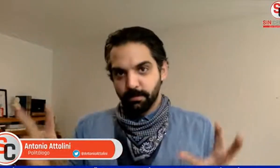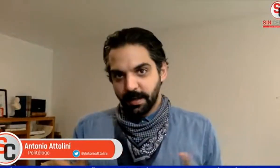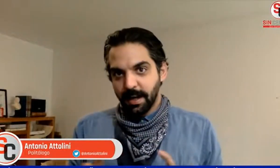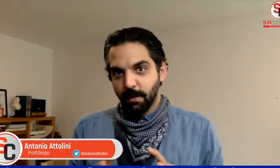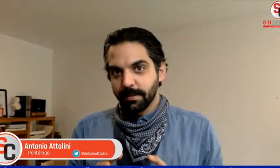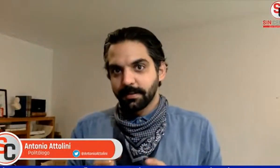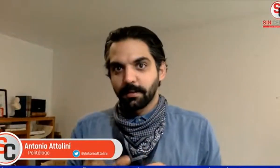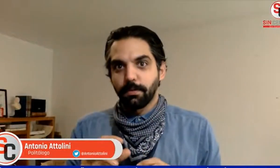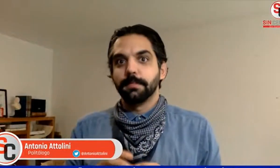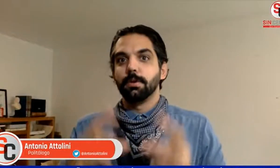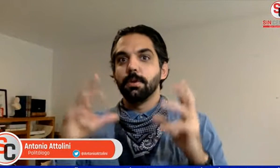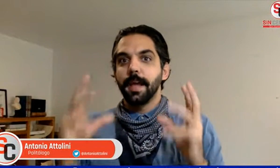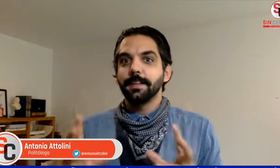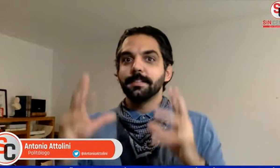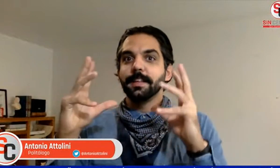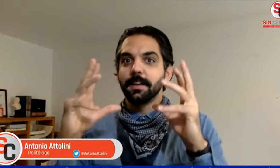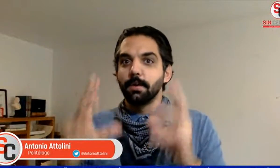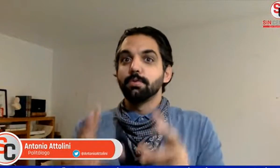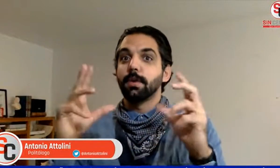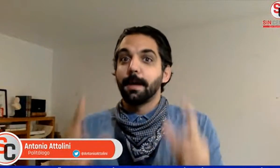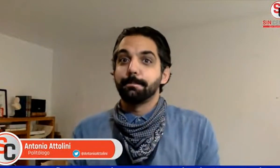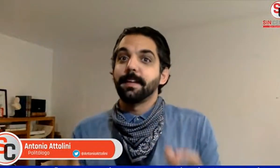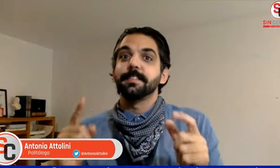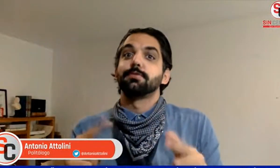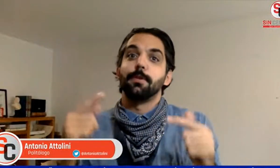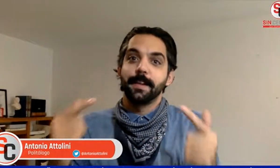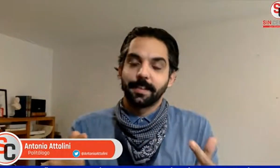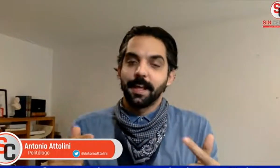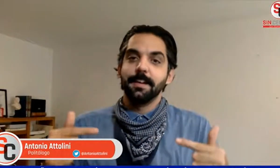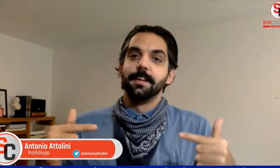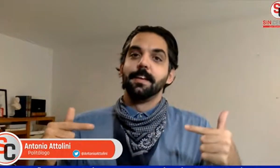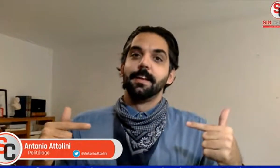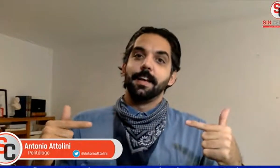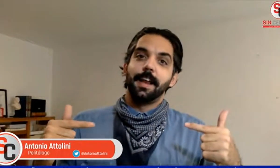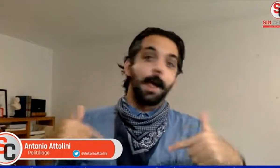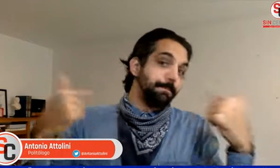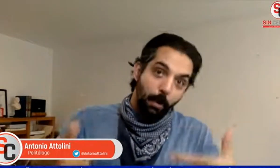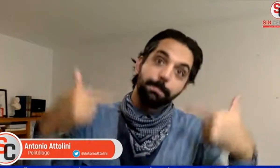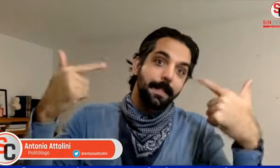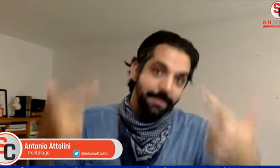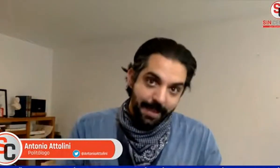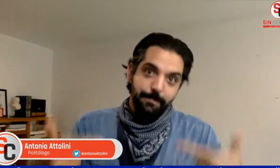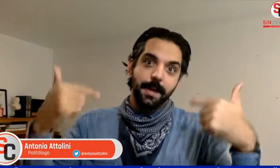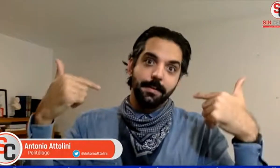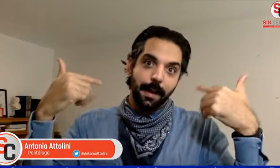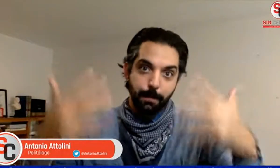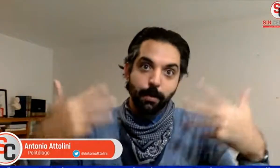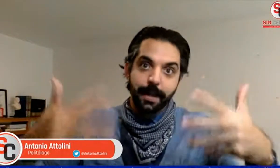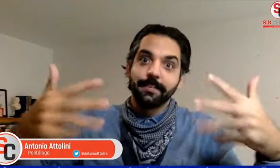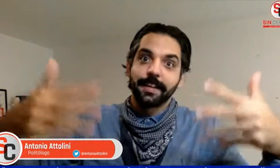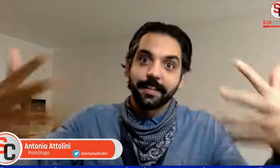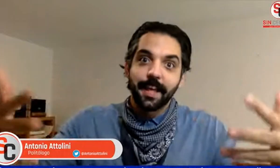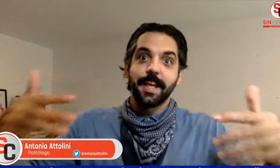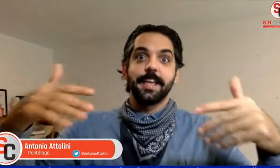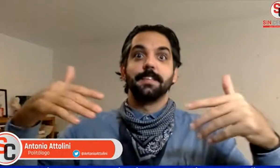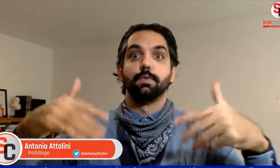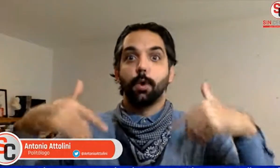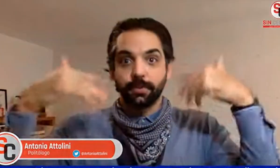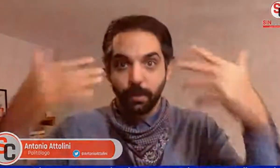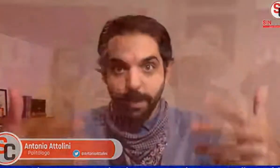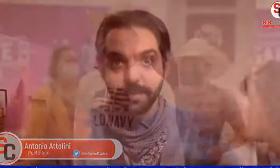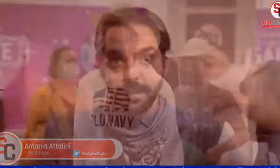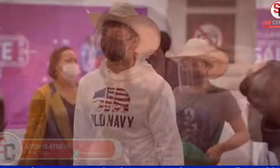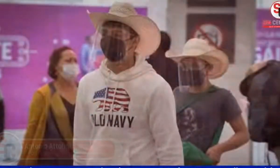modelo de la Cuarta Transformación es incluso capaz de solventar la peor pandemia, la peor crisis sanitaria y